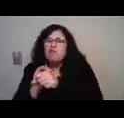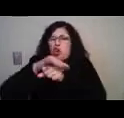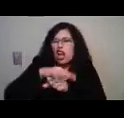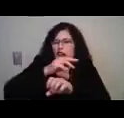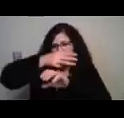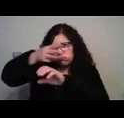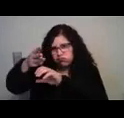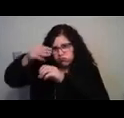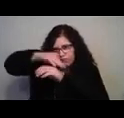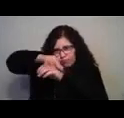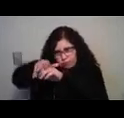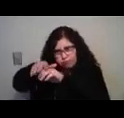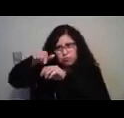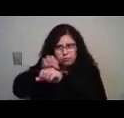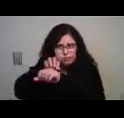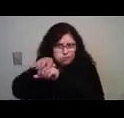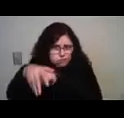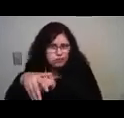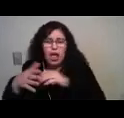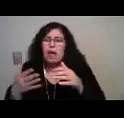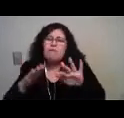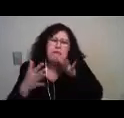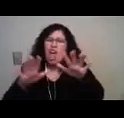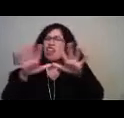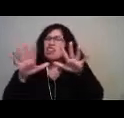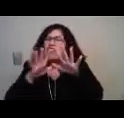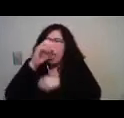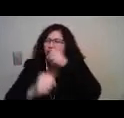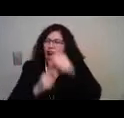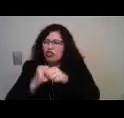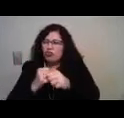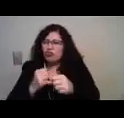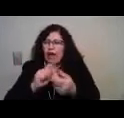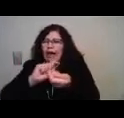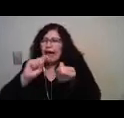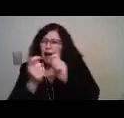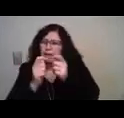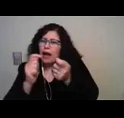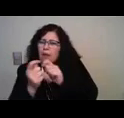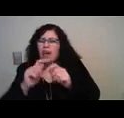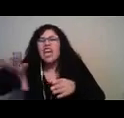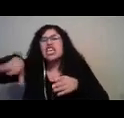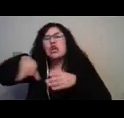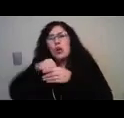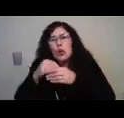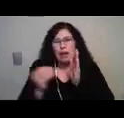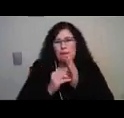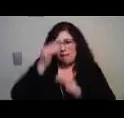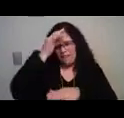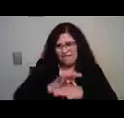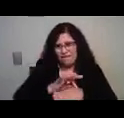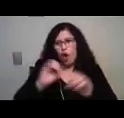una actualización porque cada 10 años se actualiza, entonces debe de haber alguna que deba ser de 2018, 2020